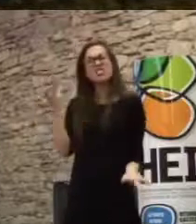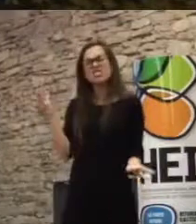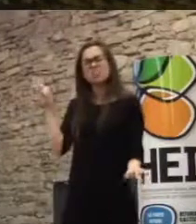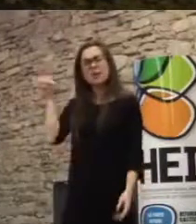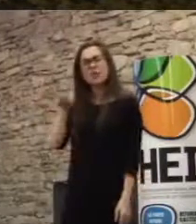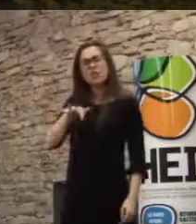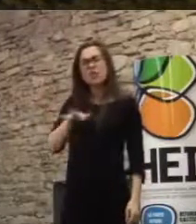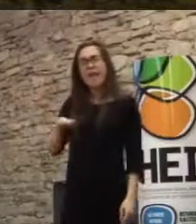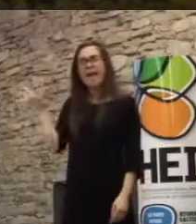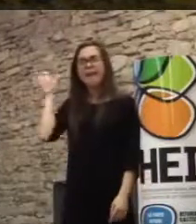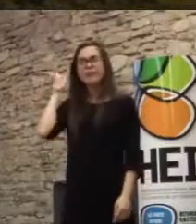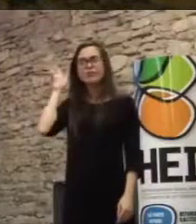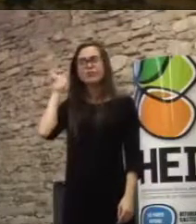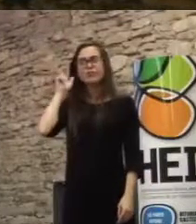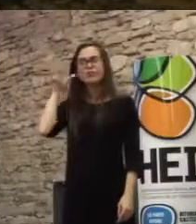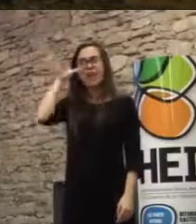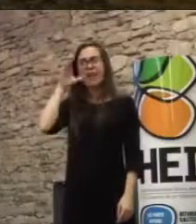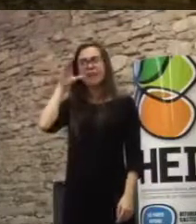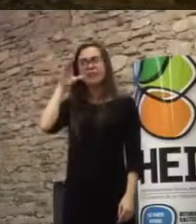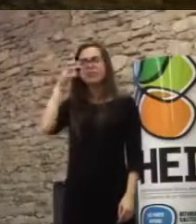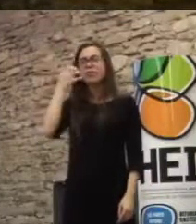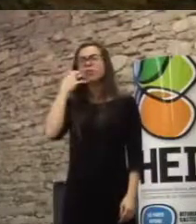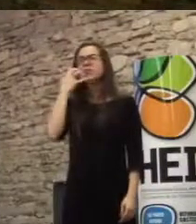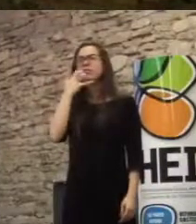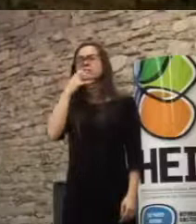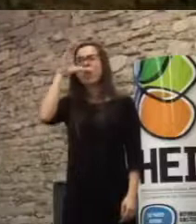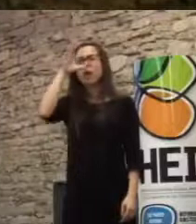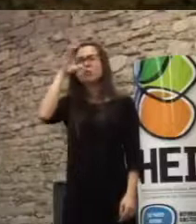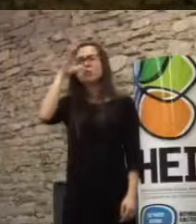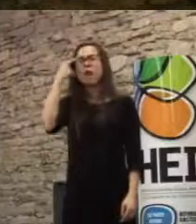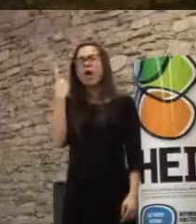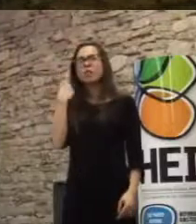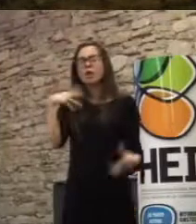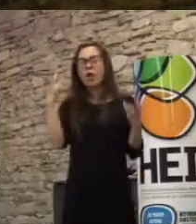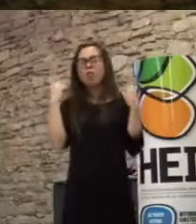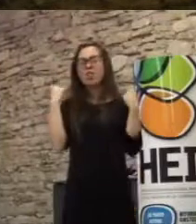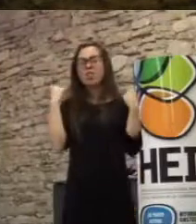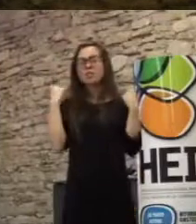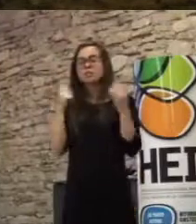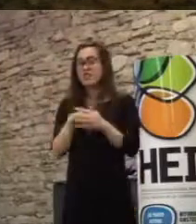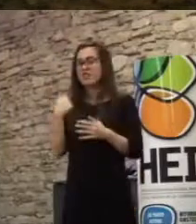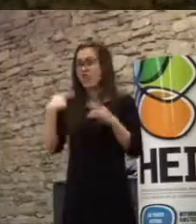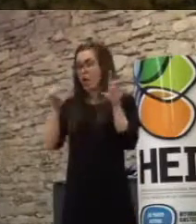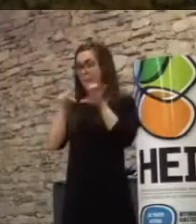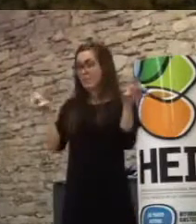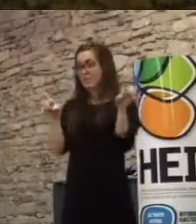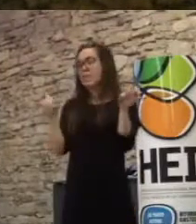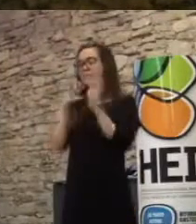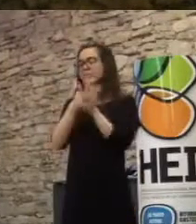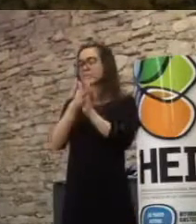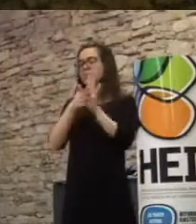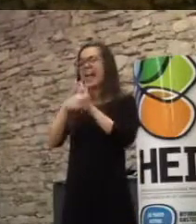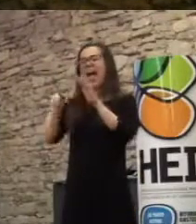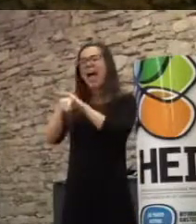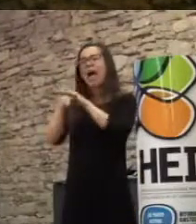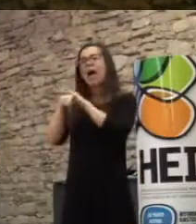escucha en el momento que tú escuchar las respuestas tienes que aplicar humildad y por qué digo esto porque yo estoy al explicar una empresa se lo cuento al gerente diferente dice ah